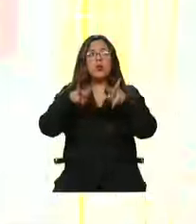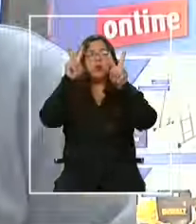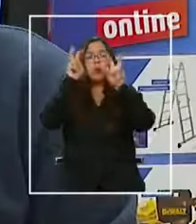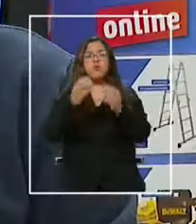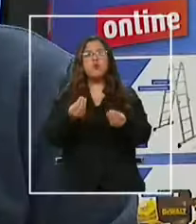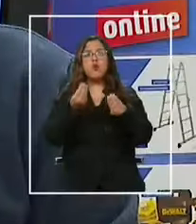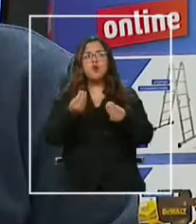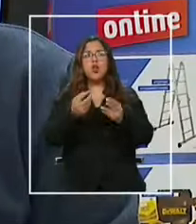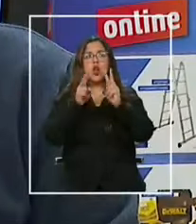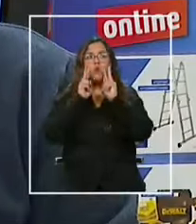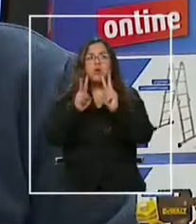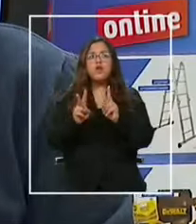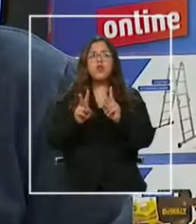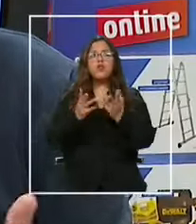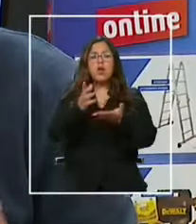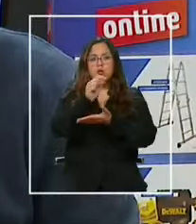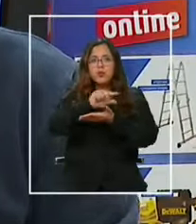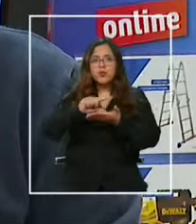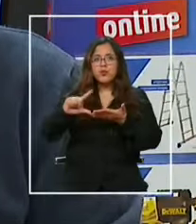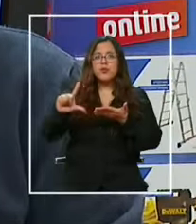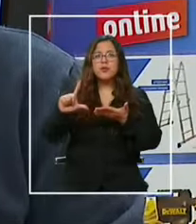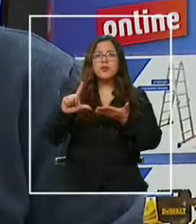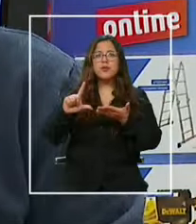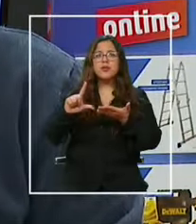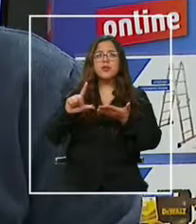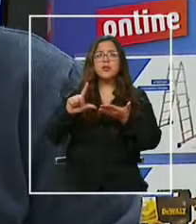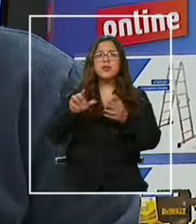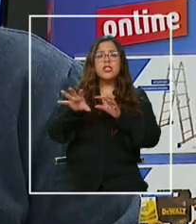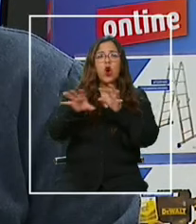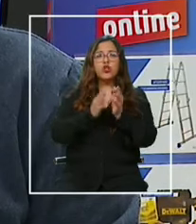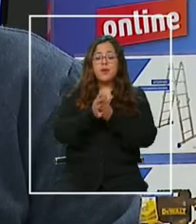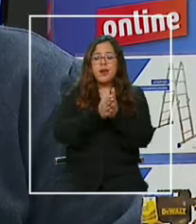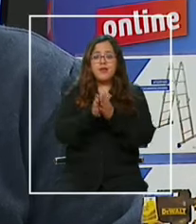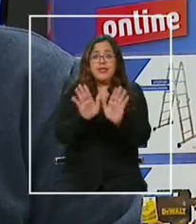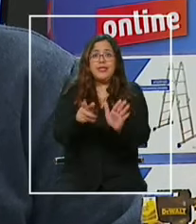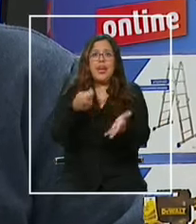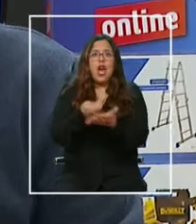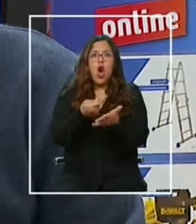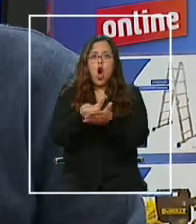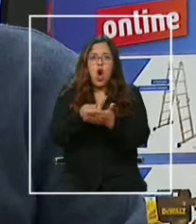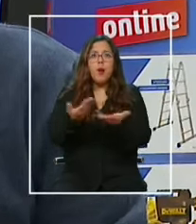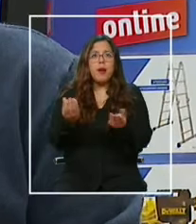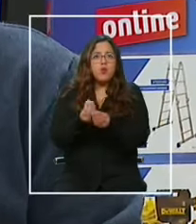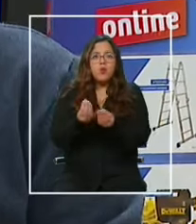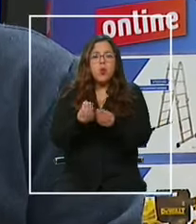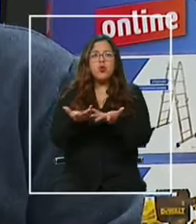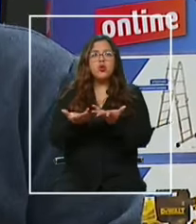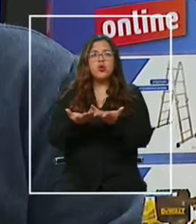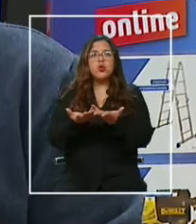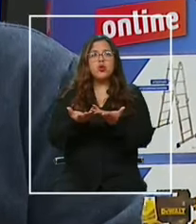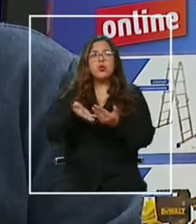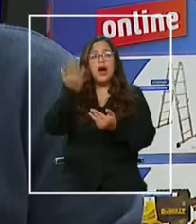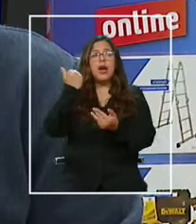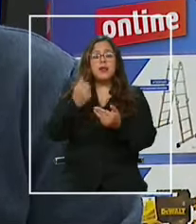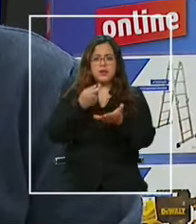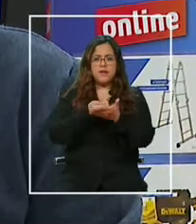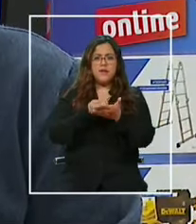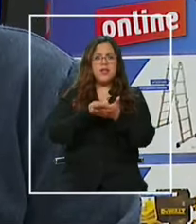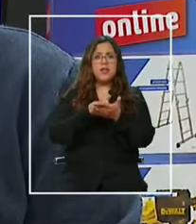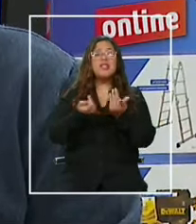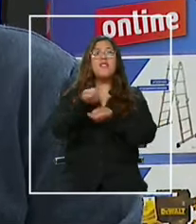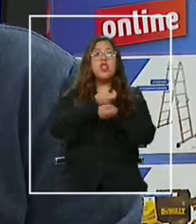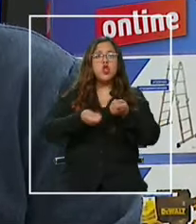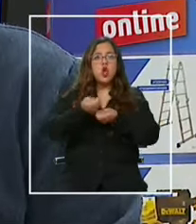atractiva. Hemos visto un importante aumento en la demanda de productos de calefacción, que en un principio llegó a venderse el doble respecto